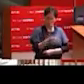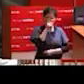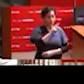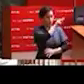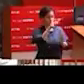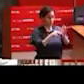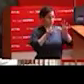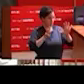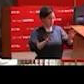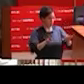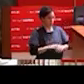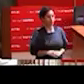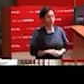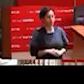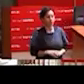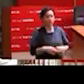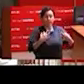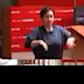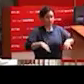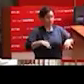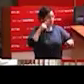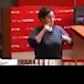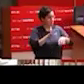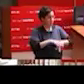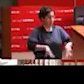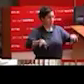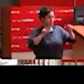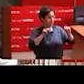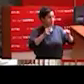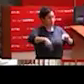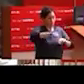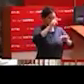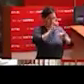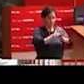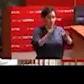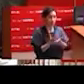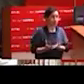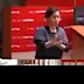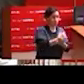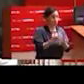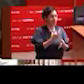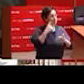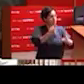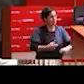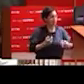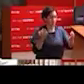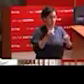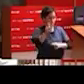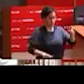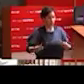2008 simplemente para terminar hay que conseguir entre todos que las personas con